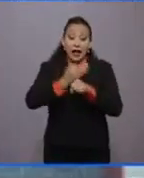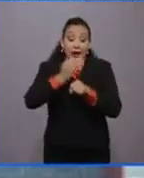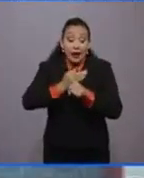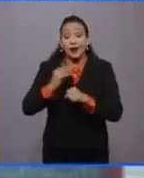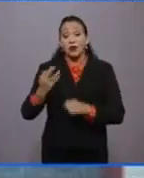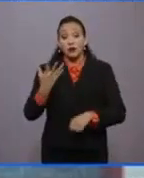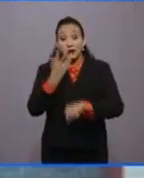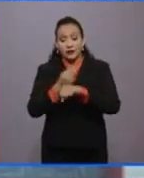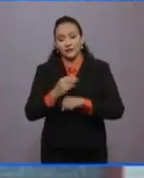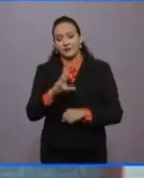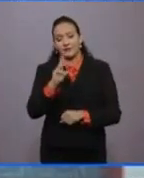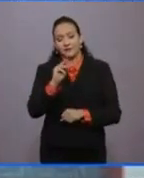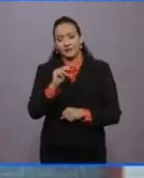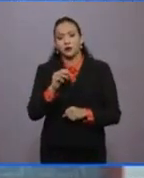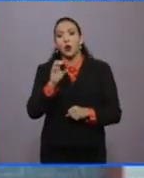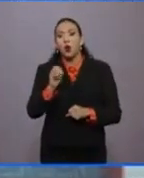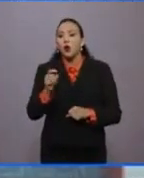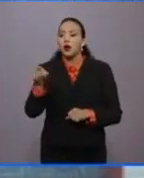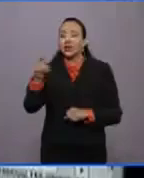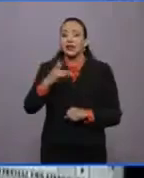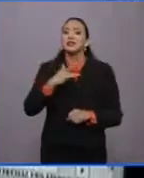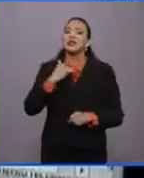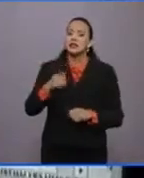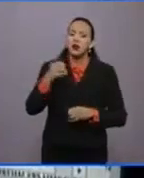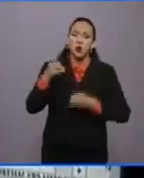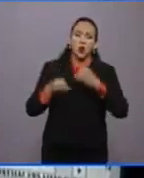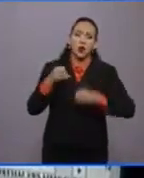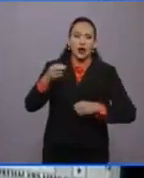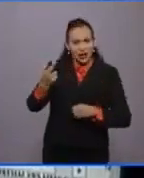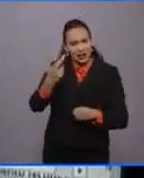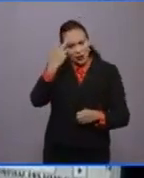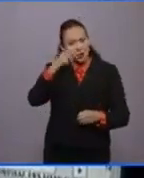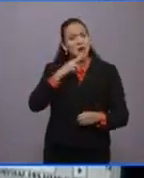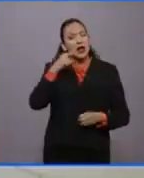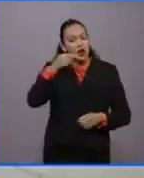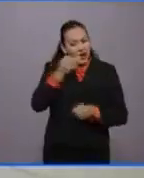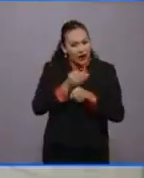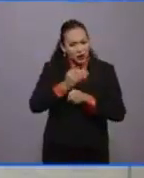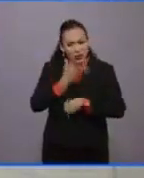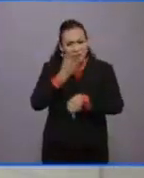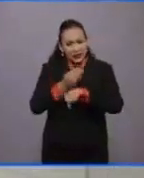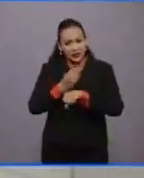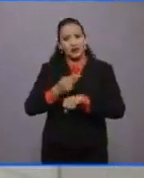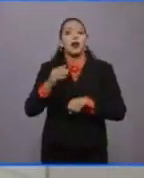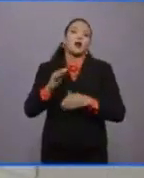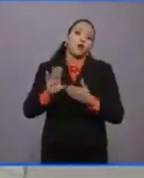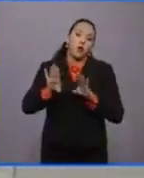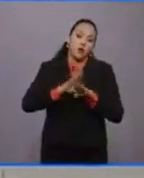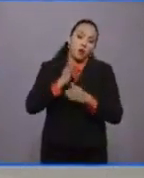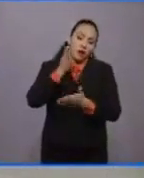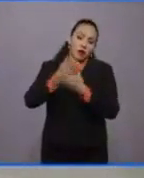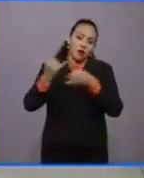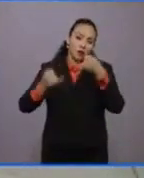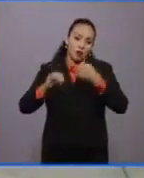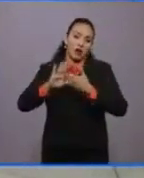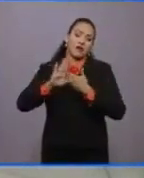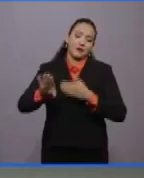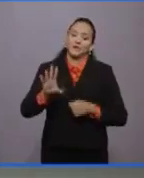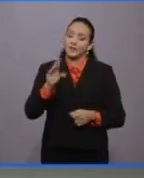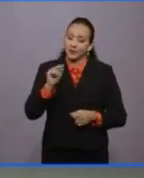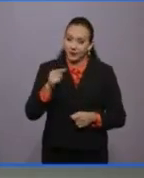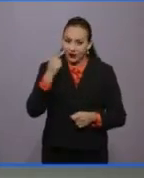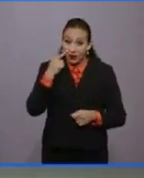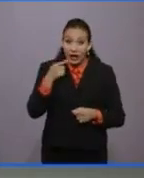y que no debe generarse una carga de trabajo innecesaria a los tribunales. Precisó que si bien es cierto que en el nuevo sistema es